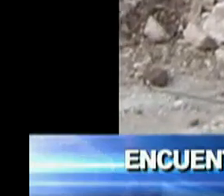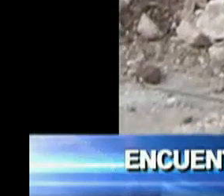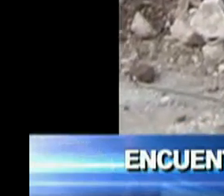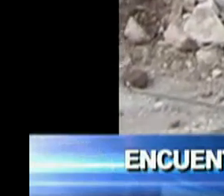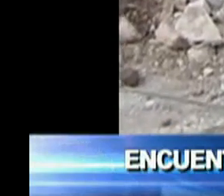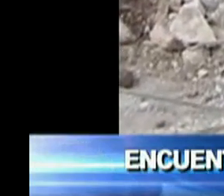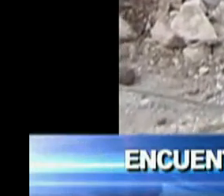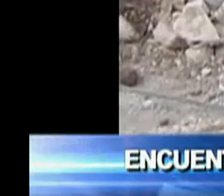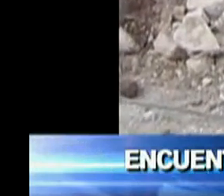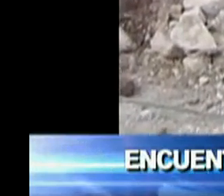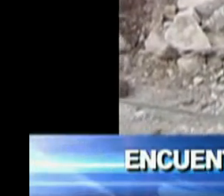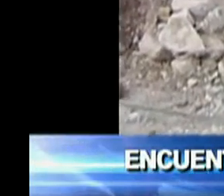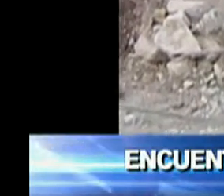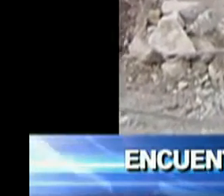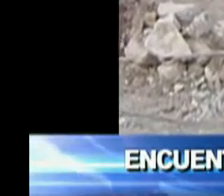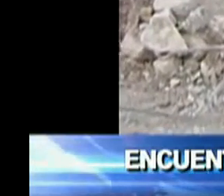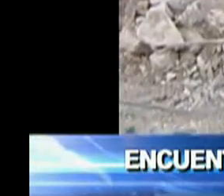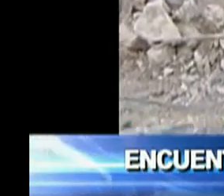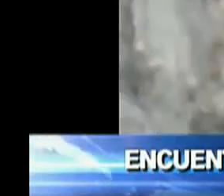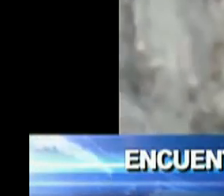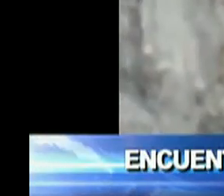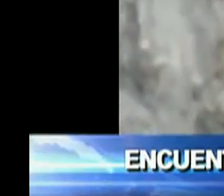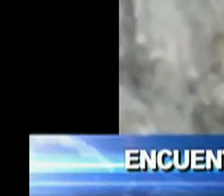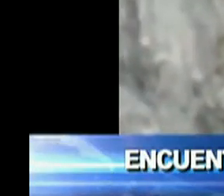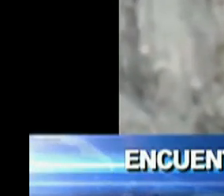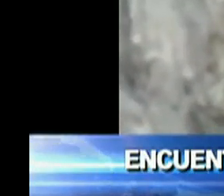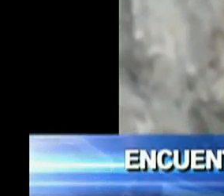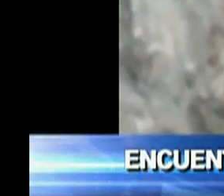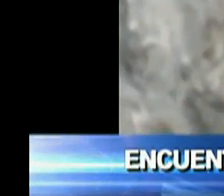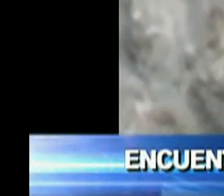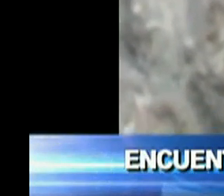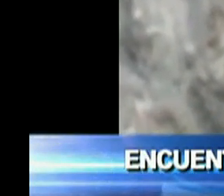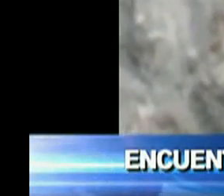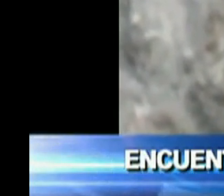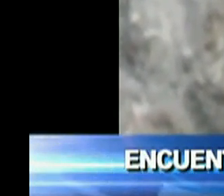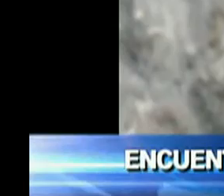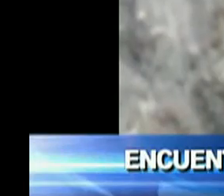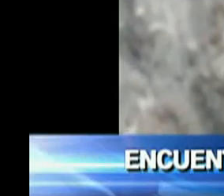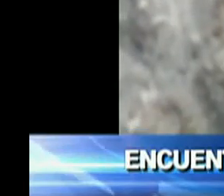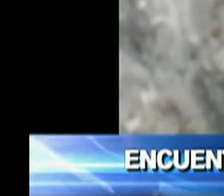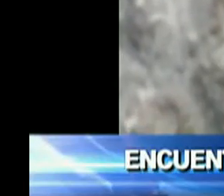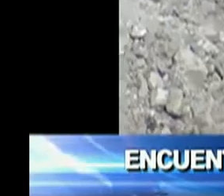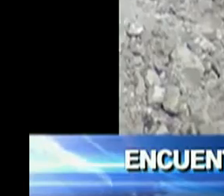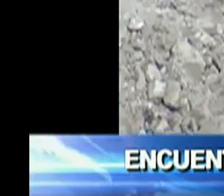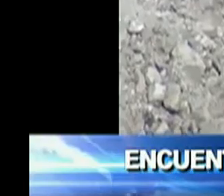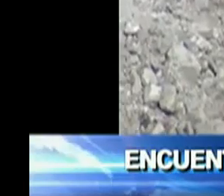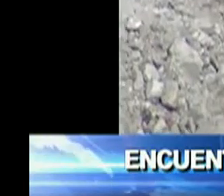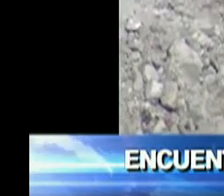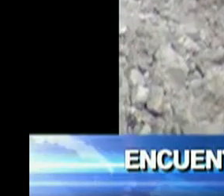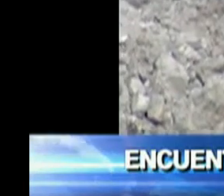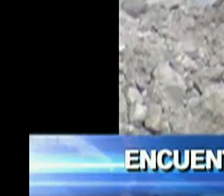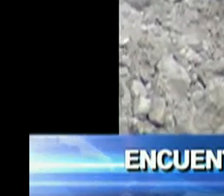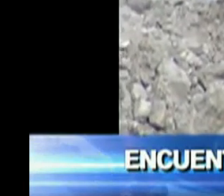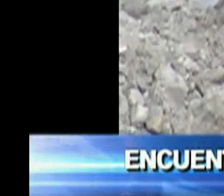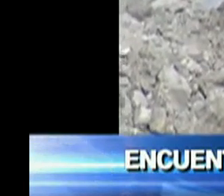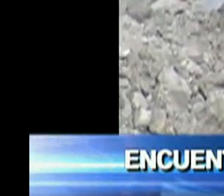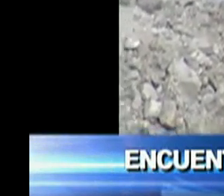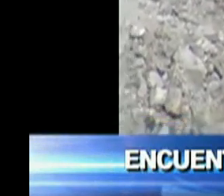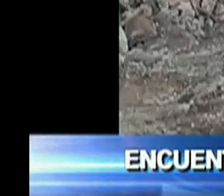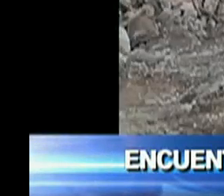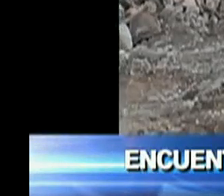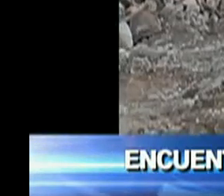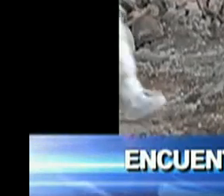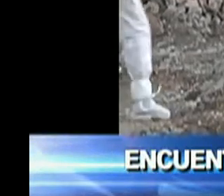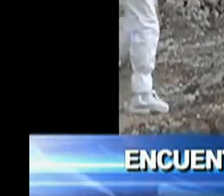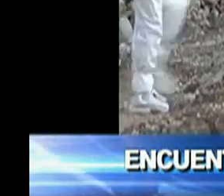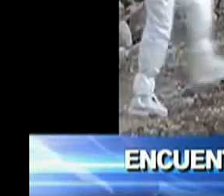O debajo del puente colapsado de la Avenida de las Américas en Guayaquil, junto al cadáver, estaba una mochila con cuadernos. El hallazgo se realizó una semana